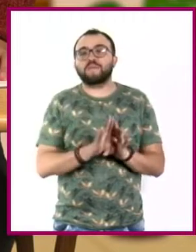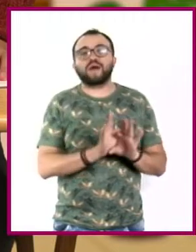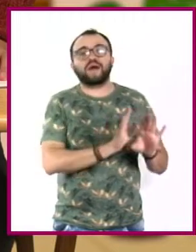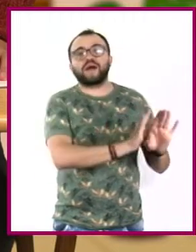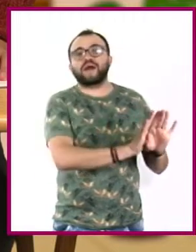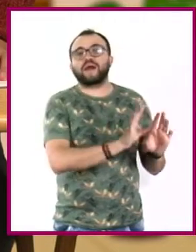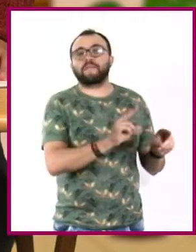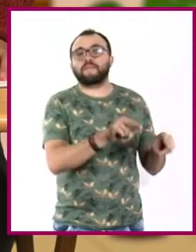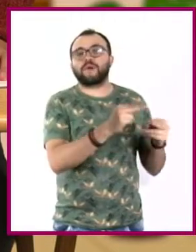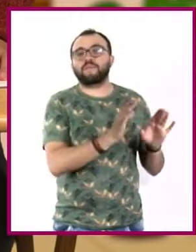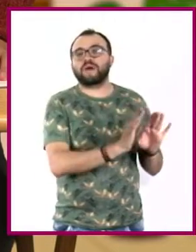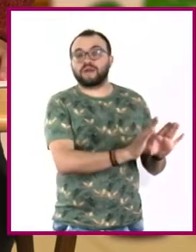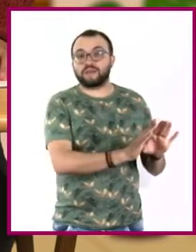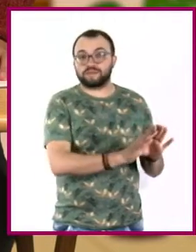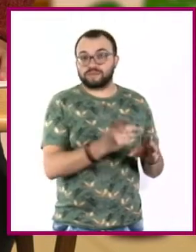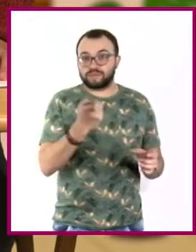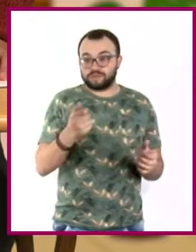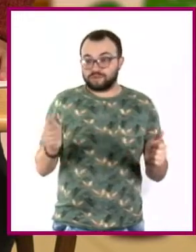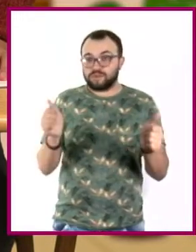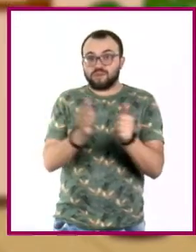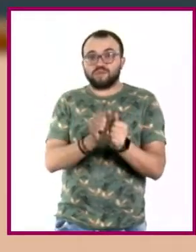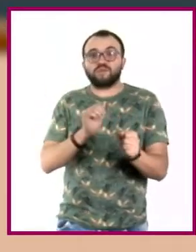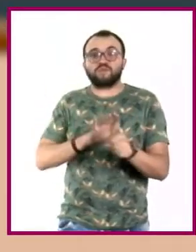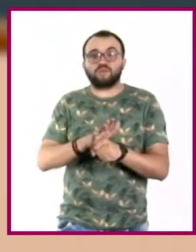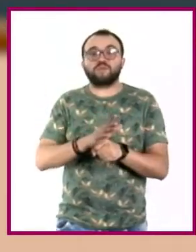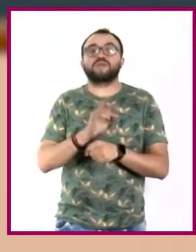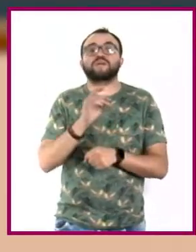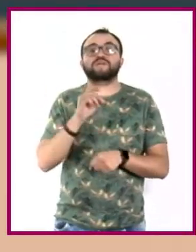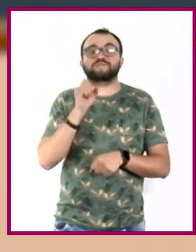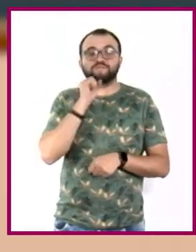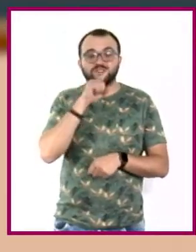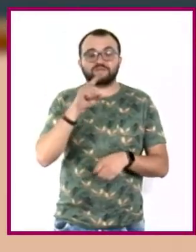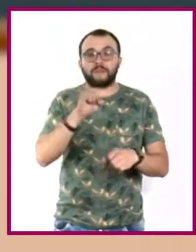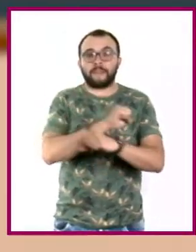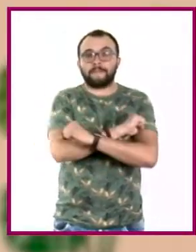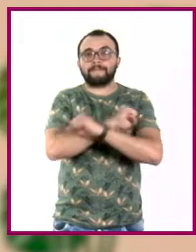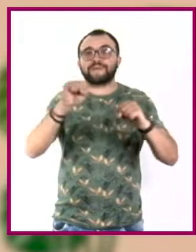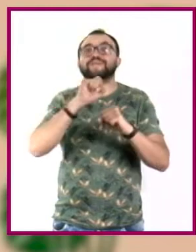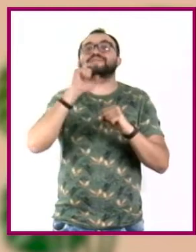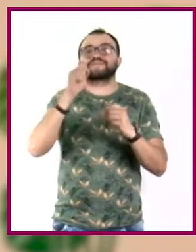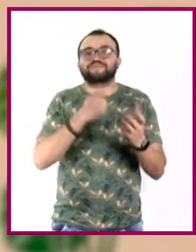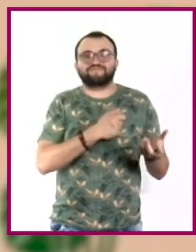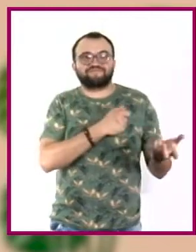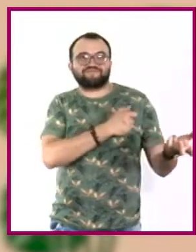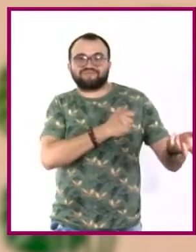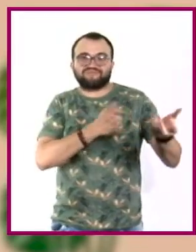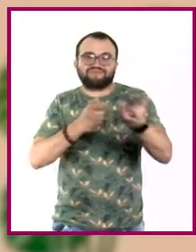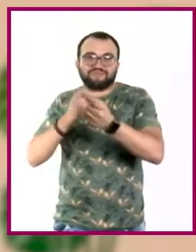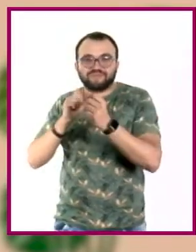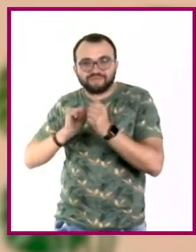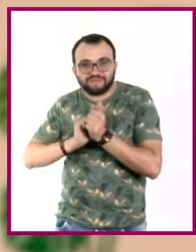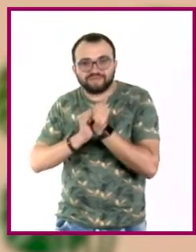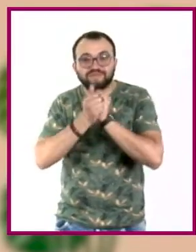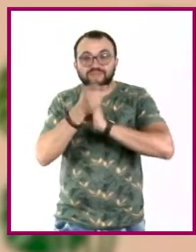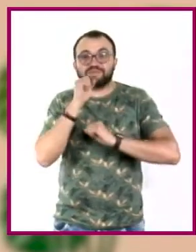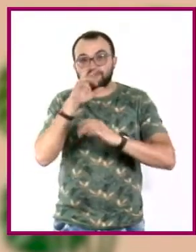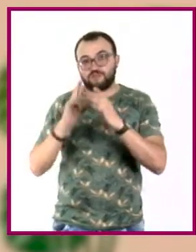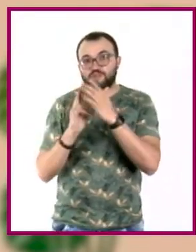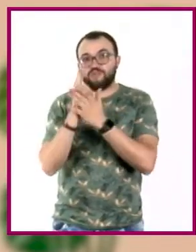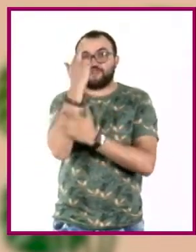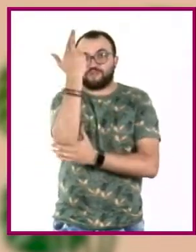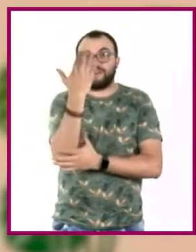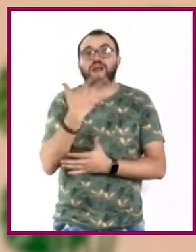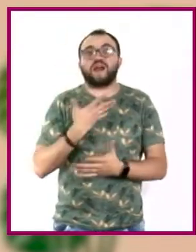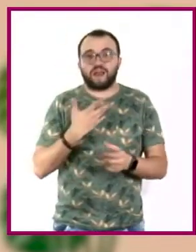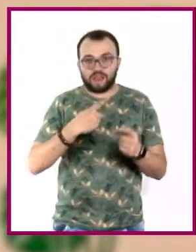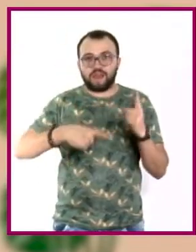factores solo podía tener una consecuencia: el estallido del movimiento armado. Y claro, la revolución produjo efectos